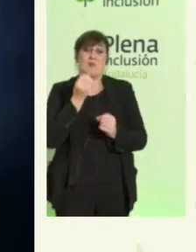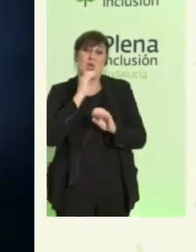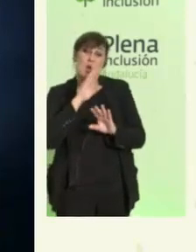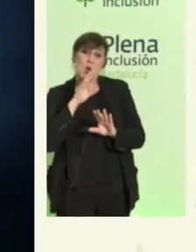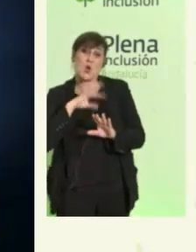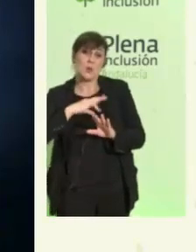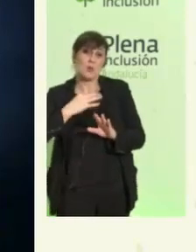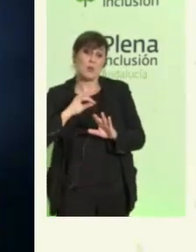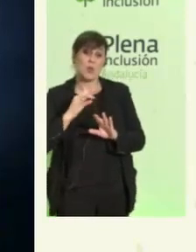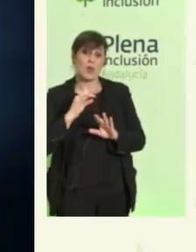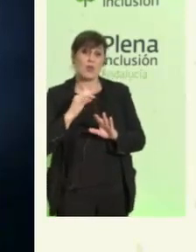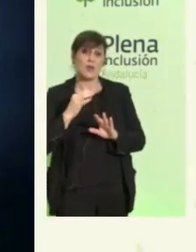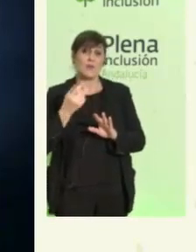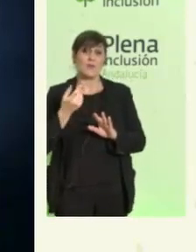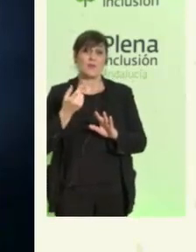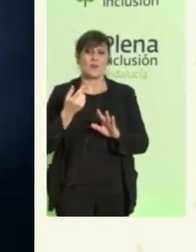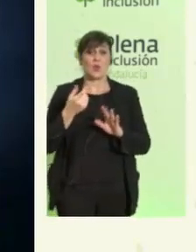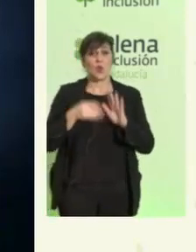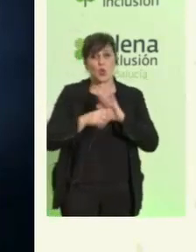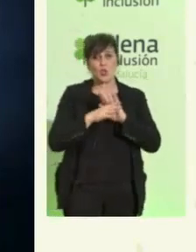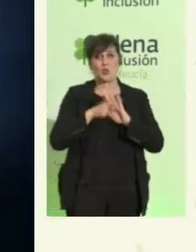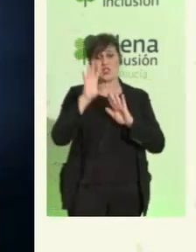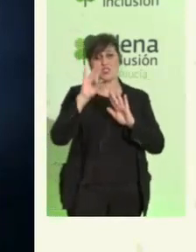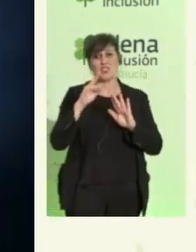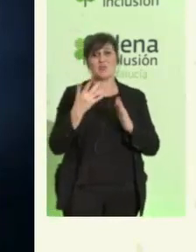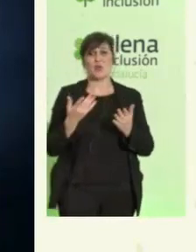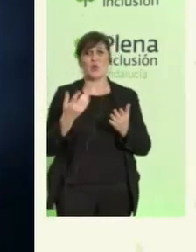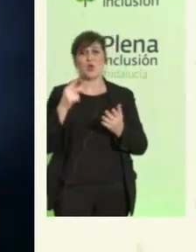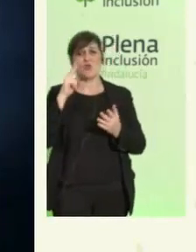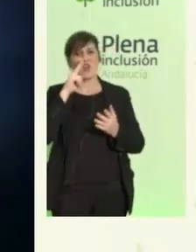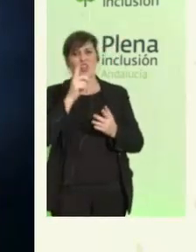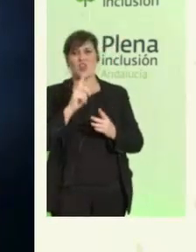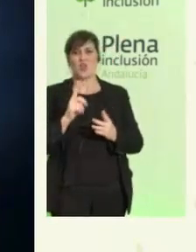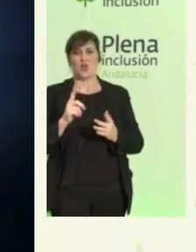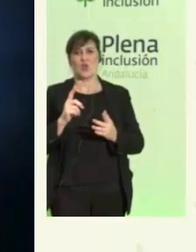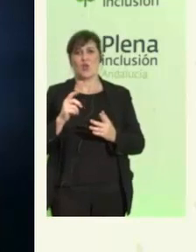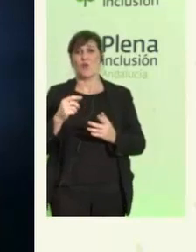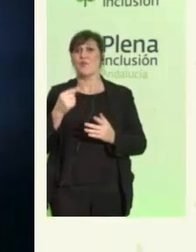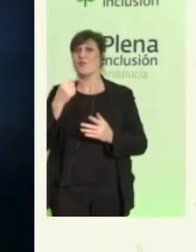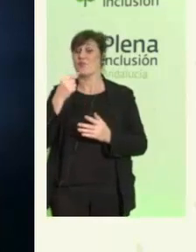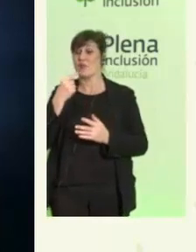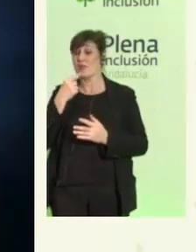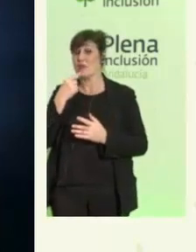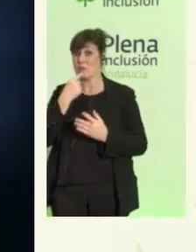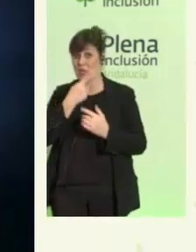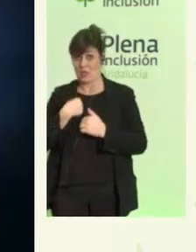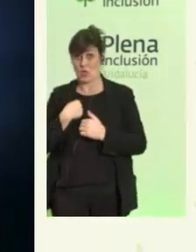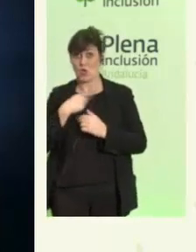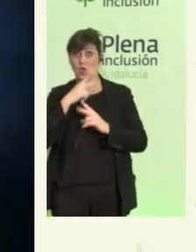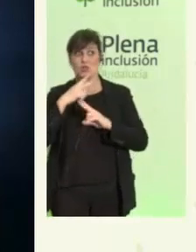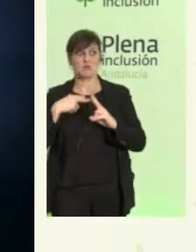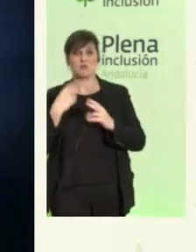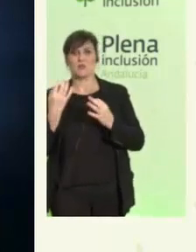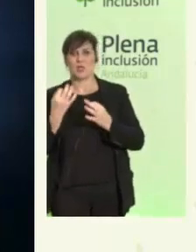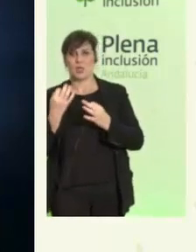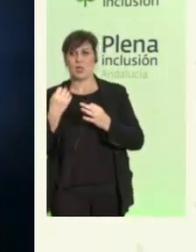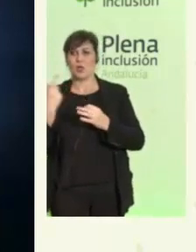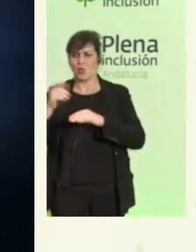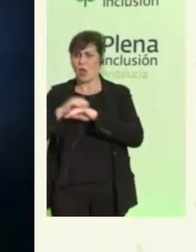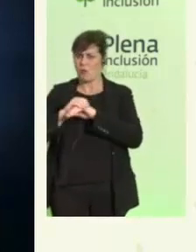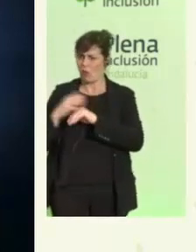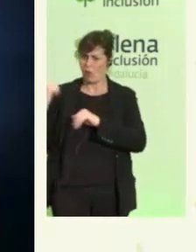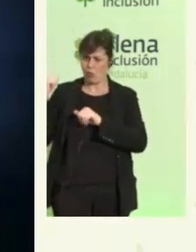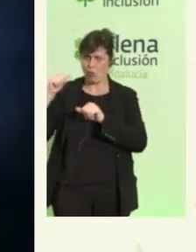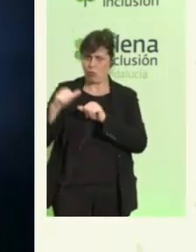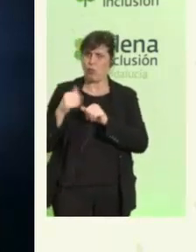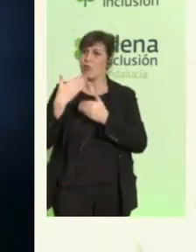que no viesen contigo. Y Tyrone escuchó todo esto y dijo, bien, muchas gracias por tu opinión. Llegamos siendo amigos mucho tiempo